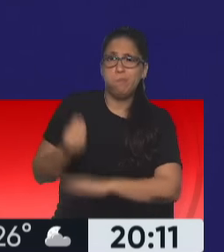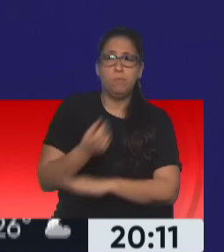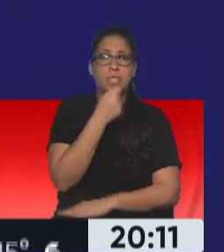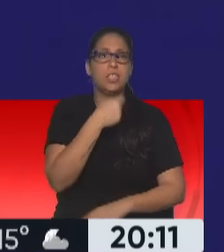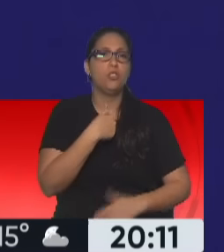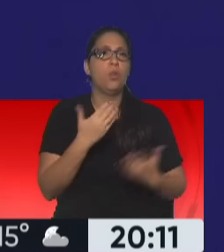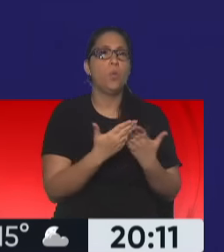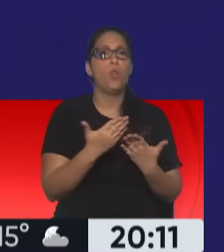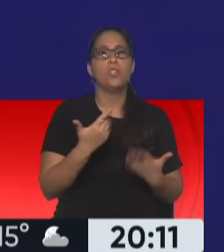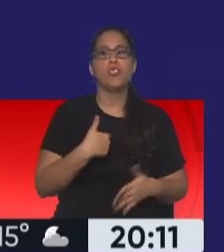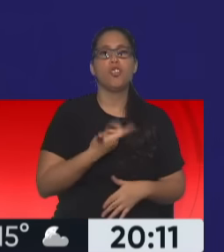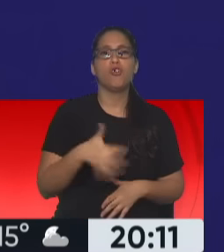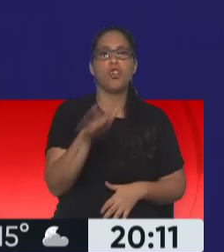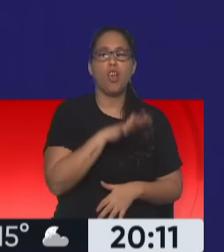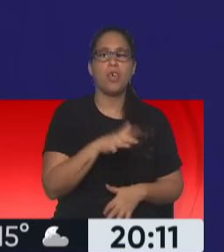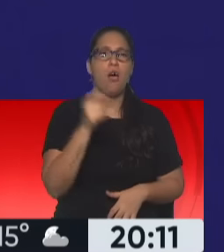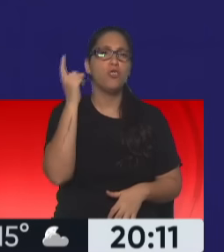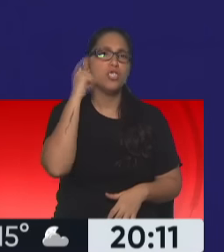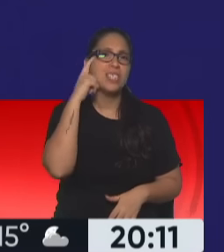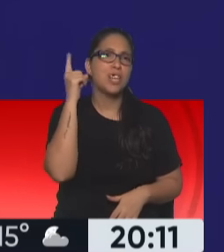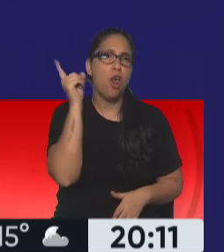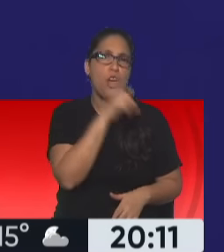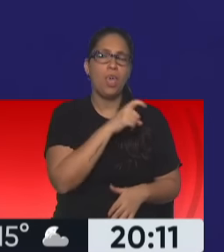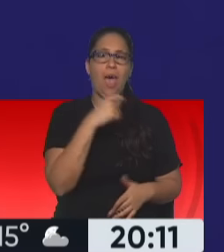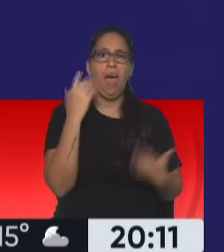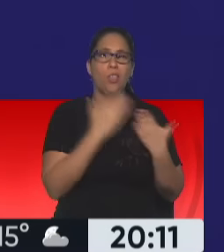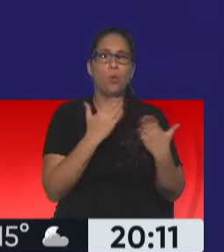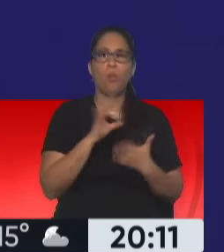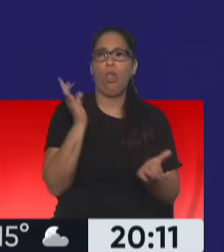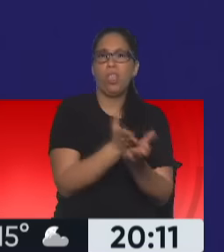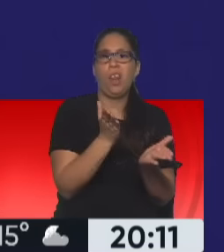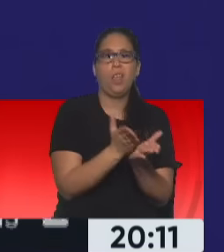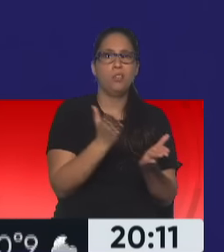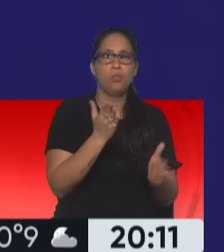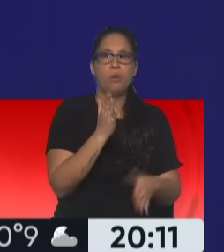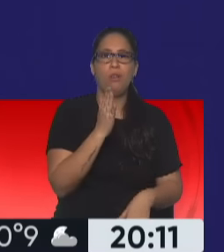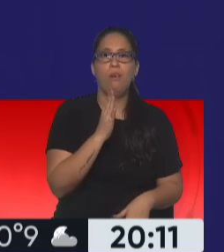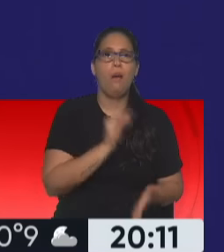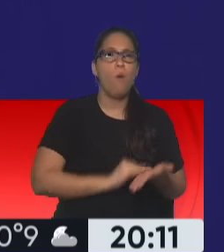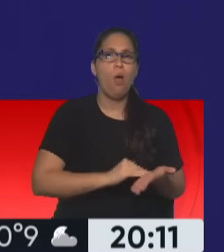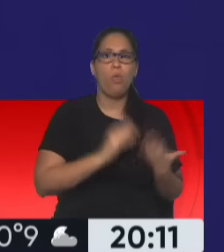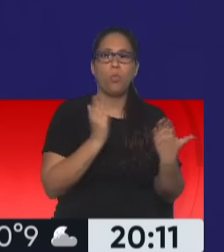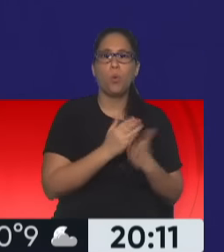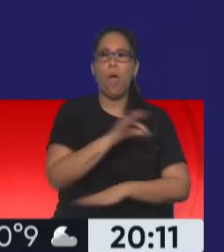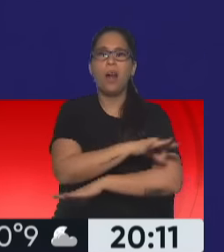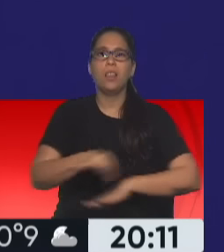sé, sociología, estudio psicología, estudio derecho, no sé, lo que quieran, arquitectura o lo que